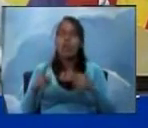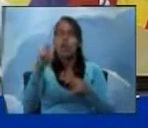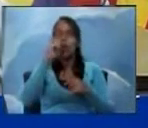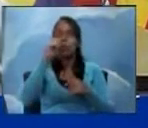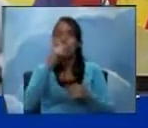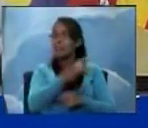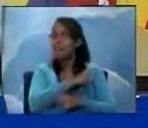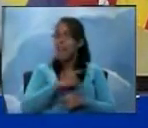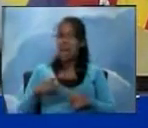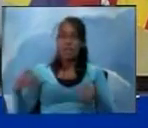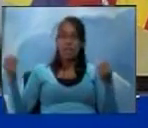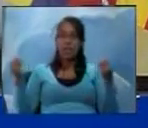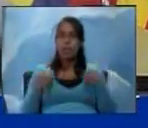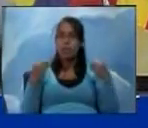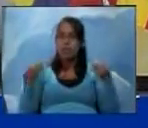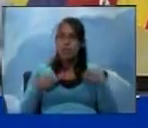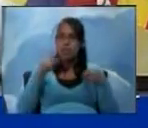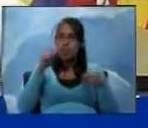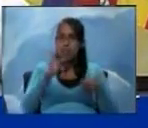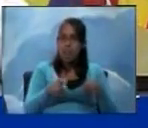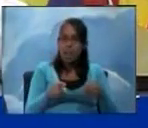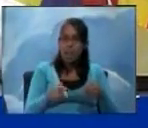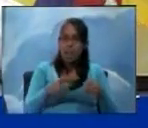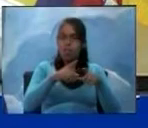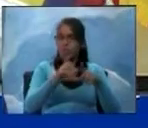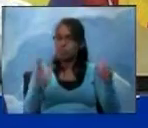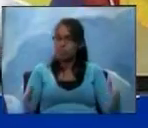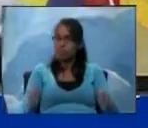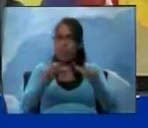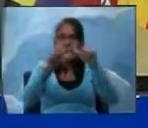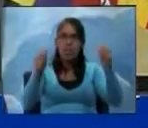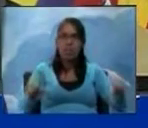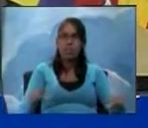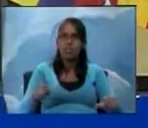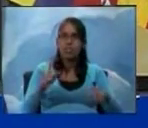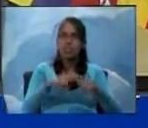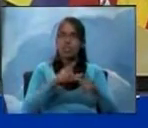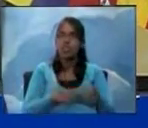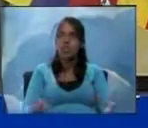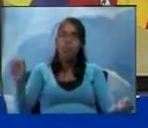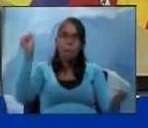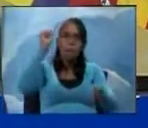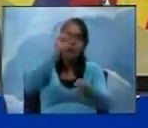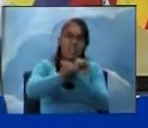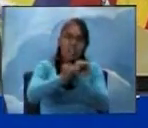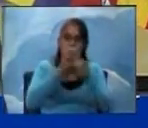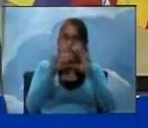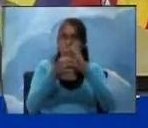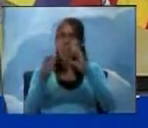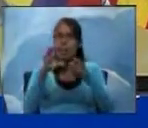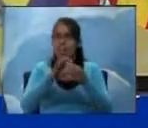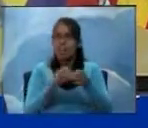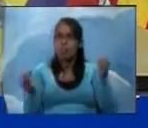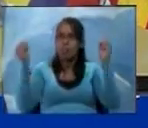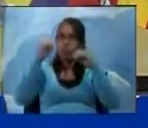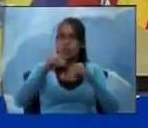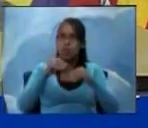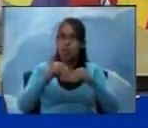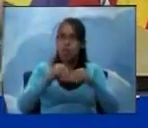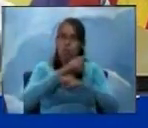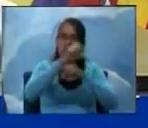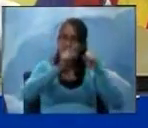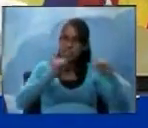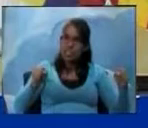deleitaba viviendo en los sepulcros. Lo amarraban con cadena, lo sujetaban con